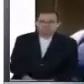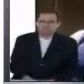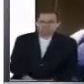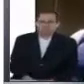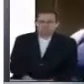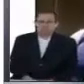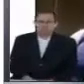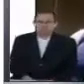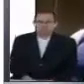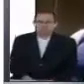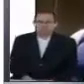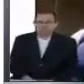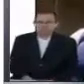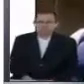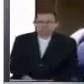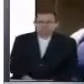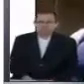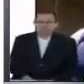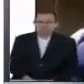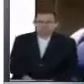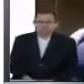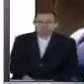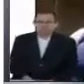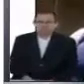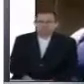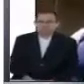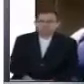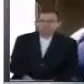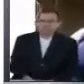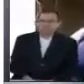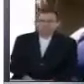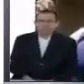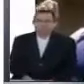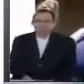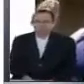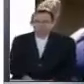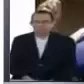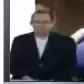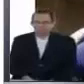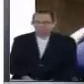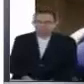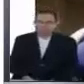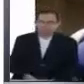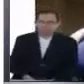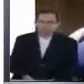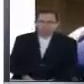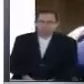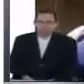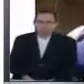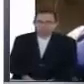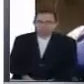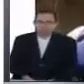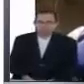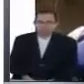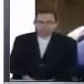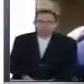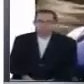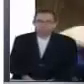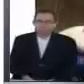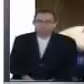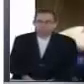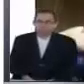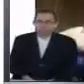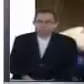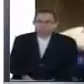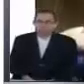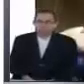Ya, por eso yo estoy aquí, para sufrir, para que sufra, para que no vaya en los caminos de Jesucristo. Yo me la quiero ganar. Yo